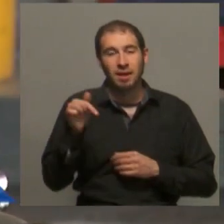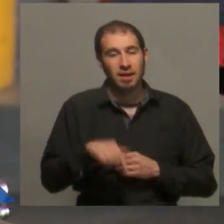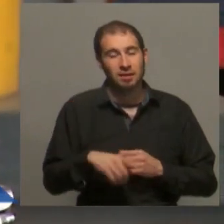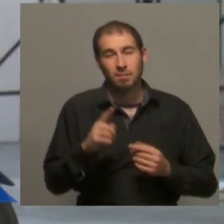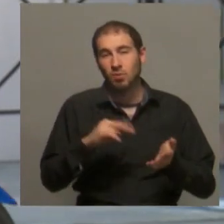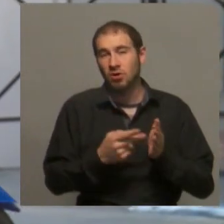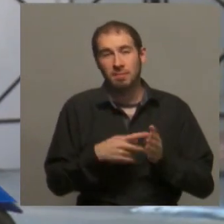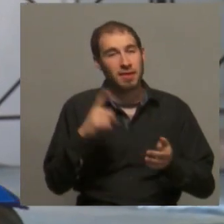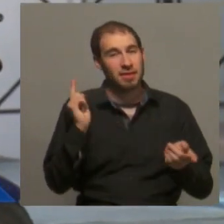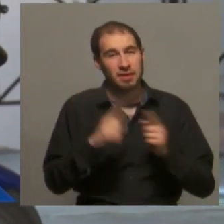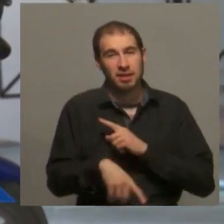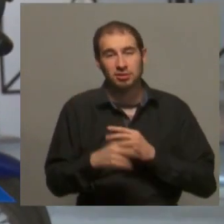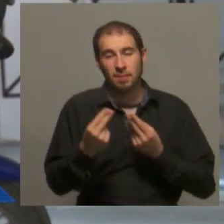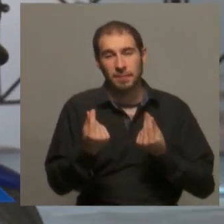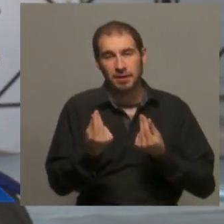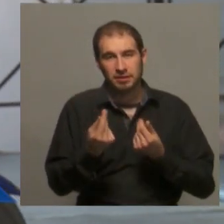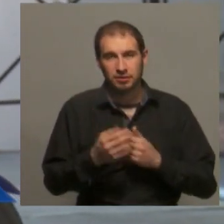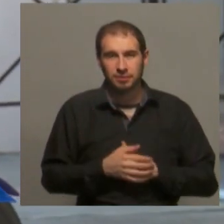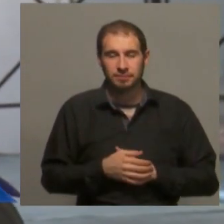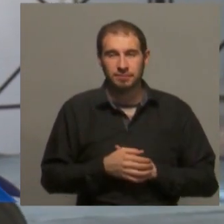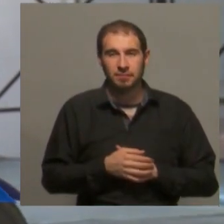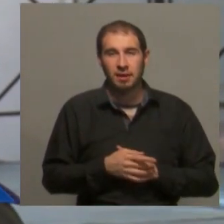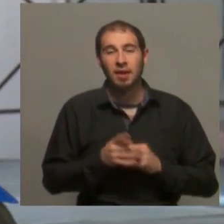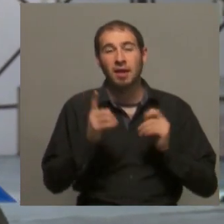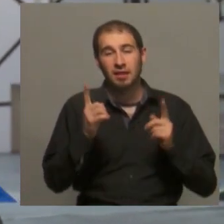impactar de lleno los precios y